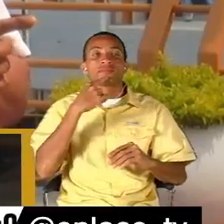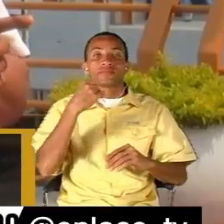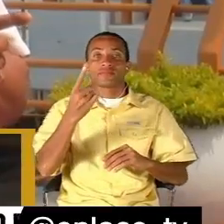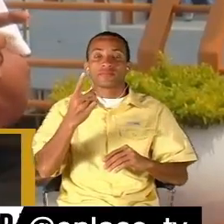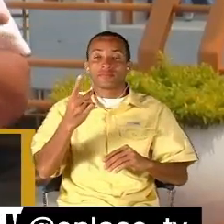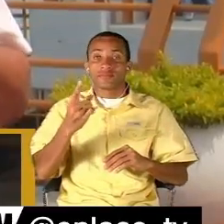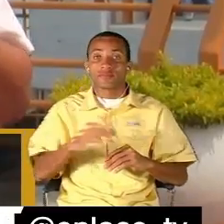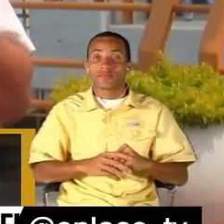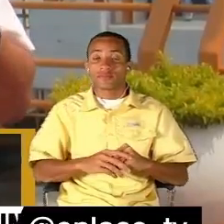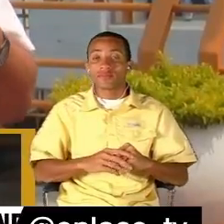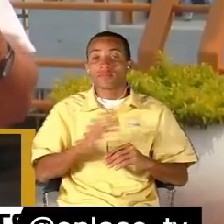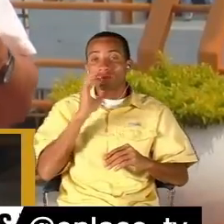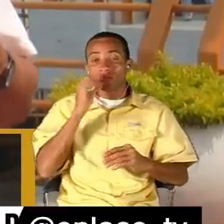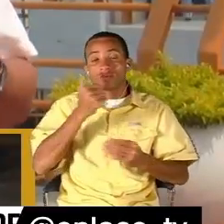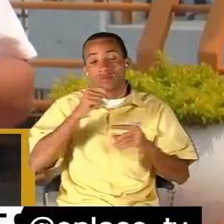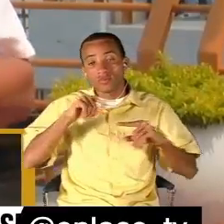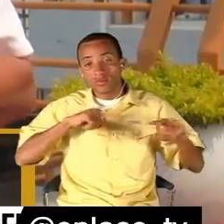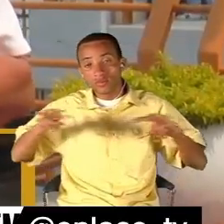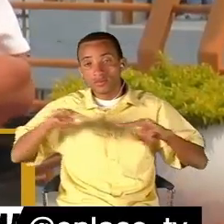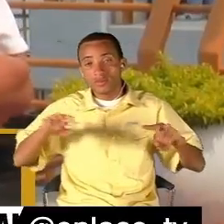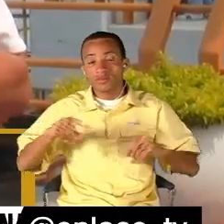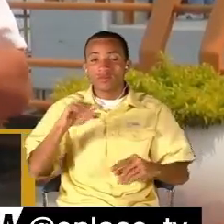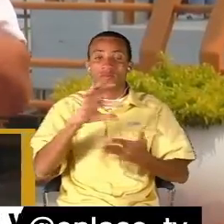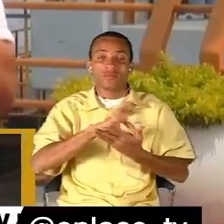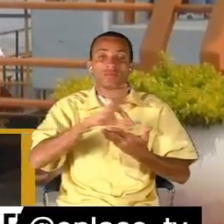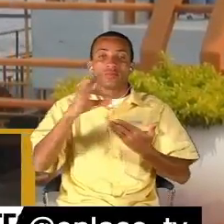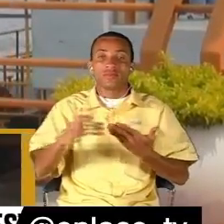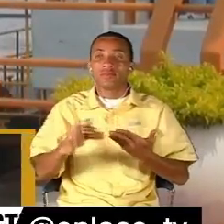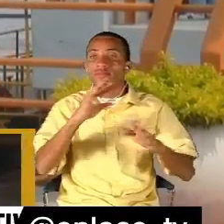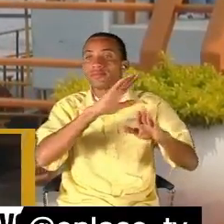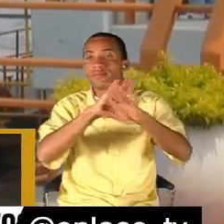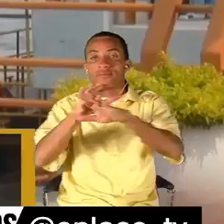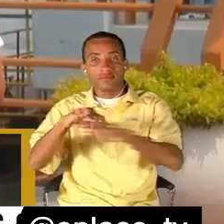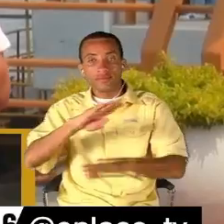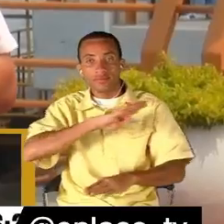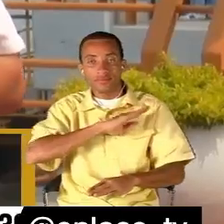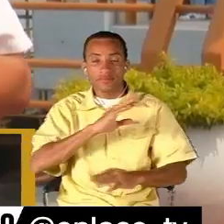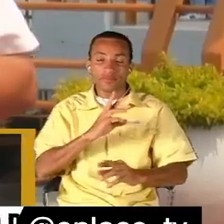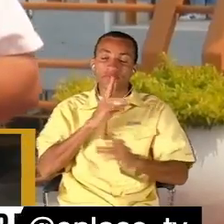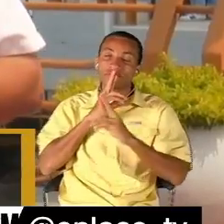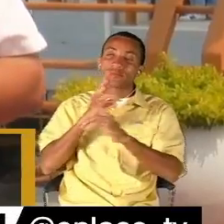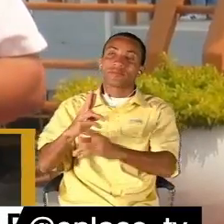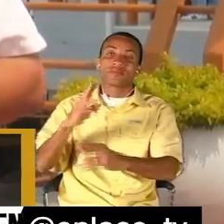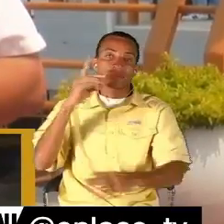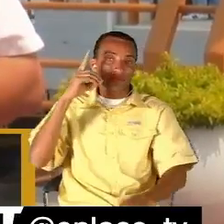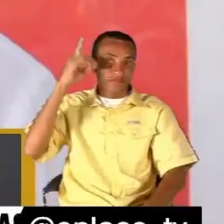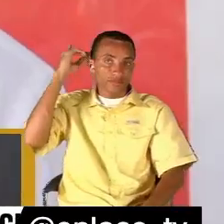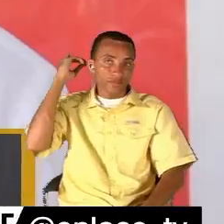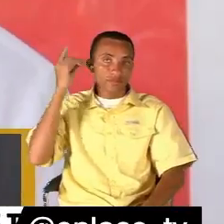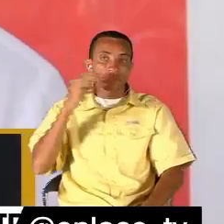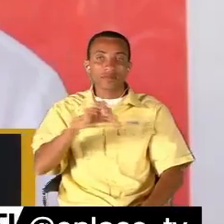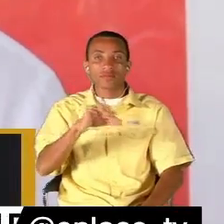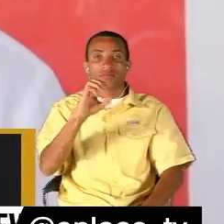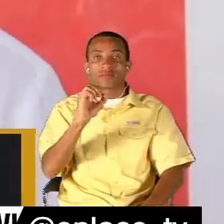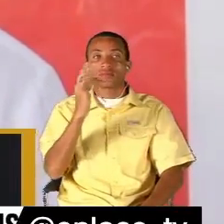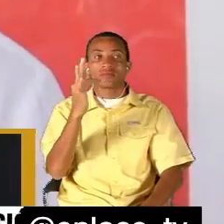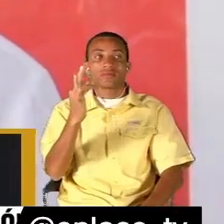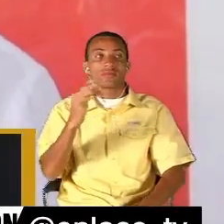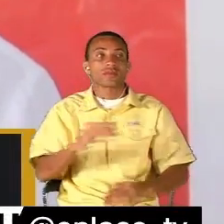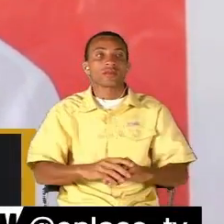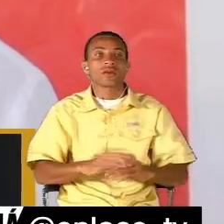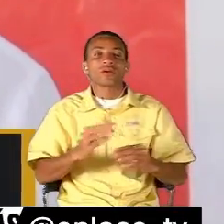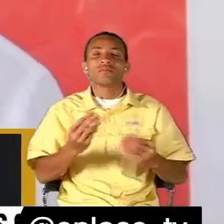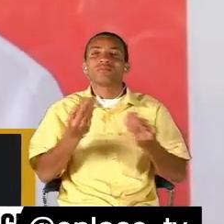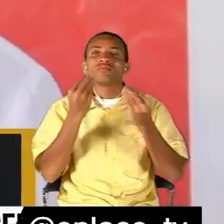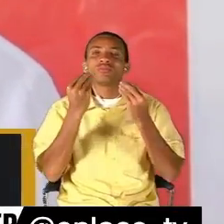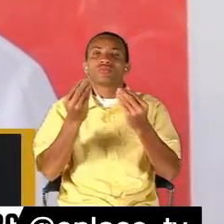gerente de Impala, o ha solicitado al gerente de Impala al municipio y la respuesta que el alcalde le ha dado en torno al pivote de Barranca Bermeja. Muchos empresarios ya quieren venir a